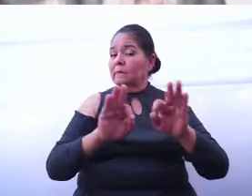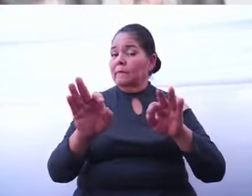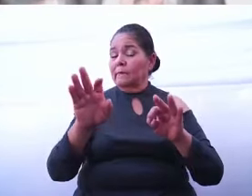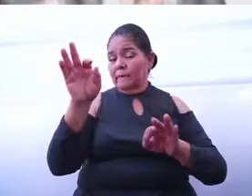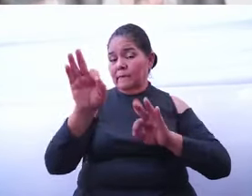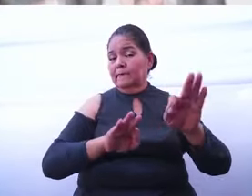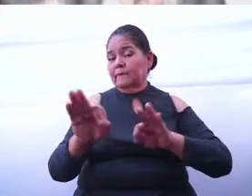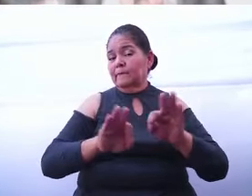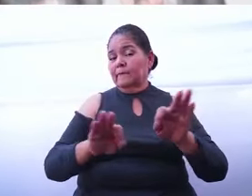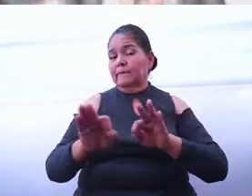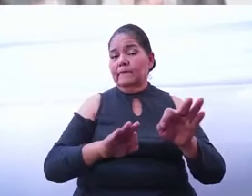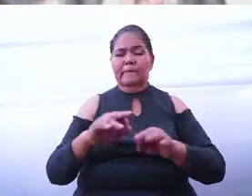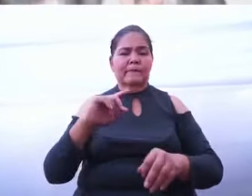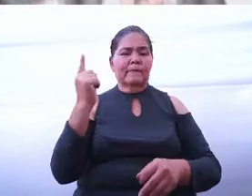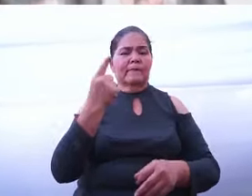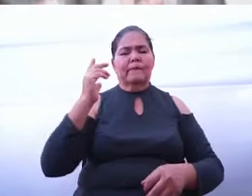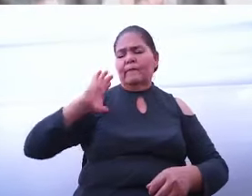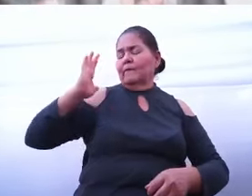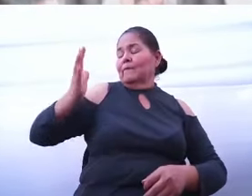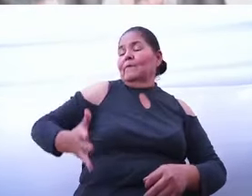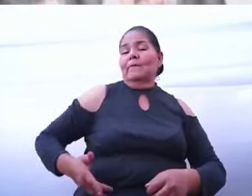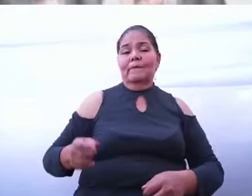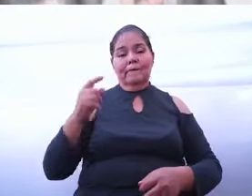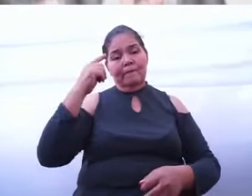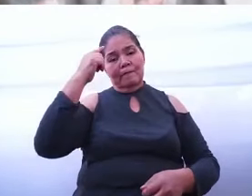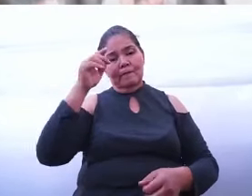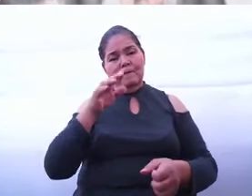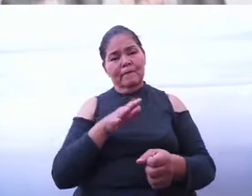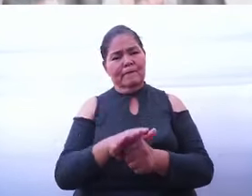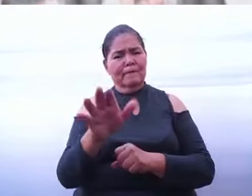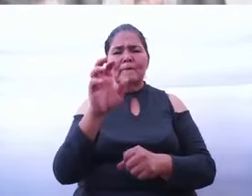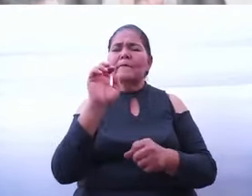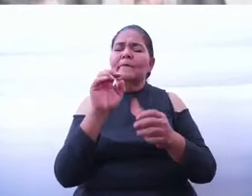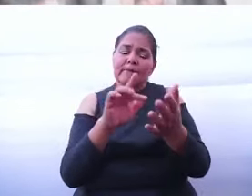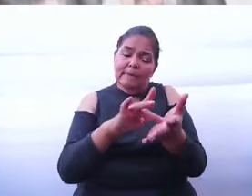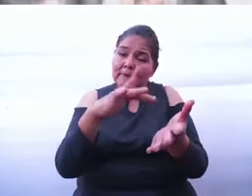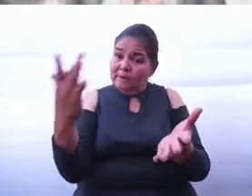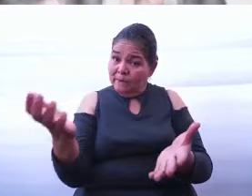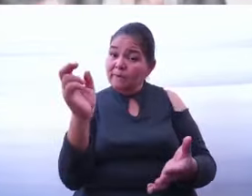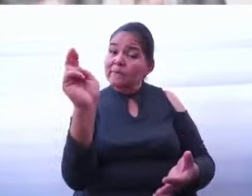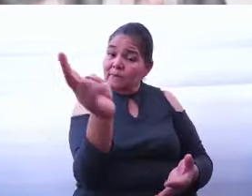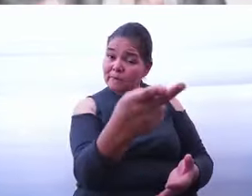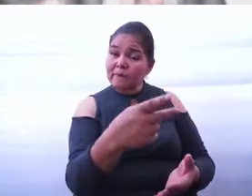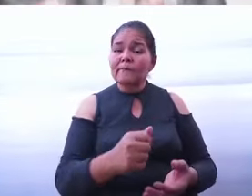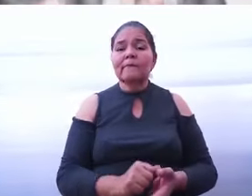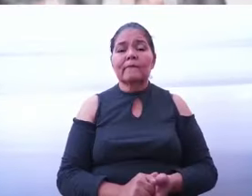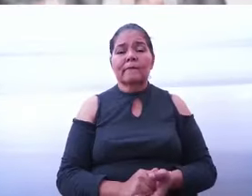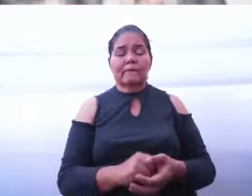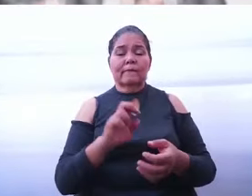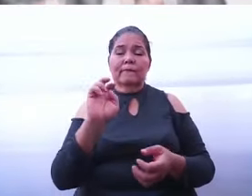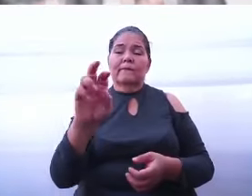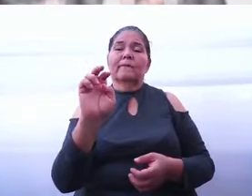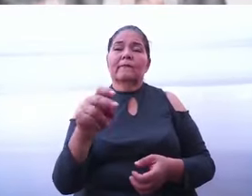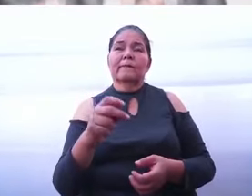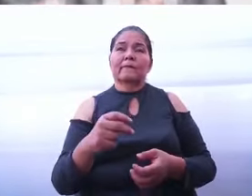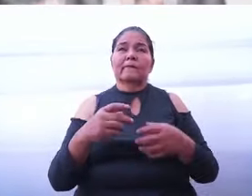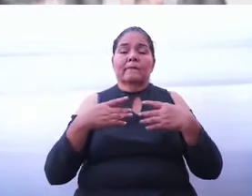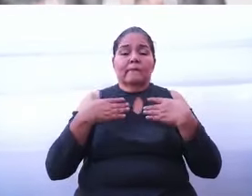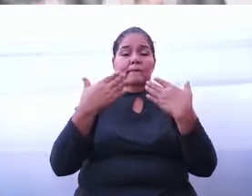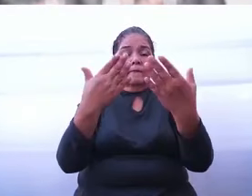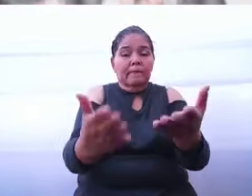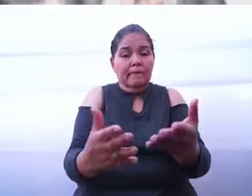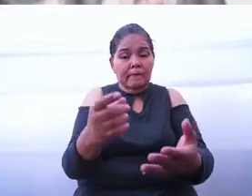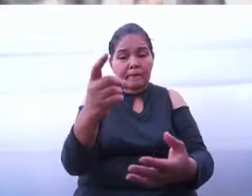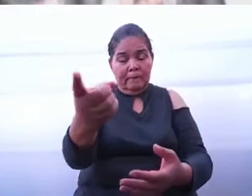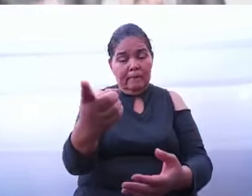pero eso no es posible sin la confianza de nuestra gente. Esa confianza que nos compromete a dar lo mejor